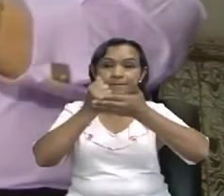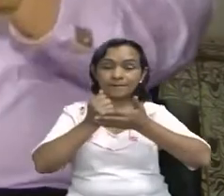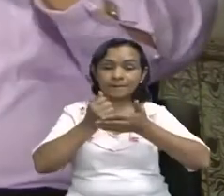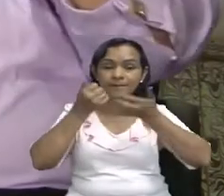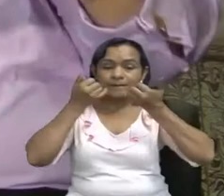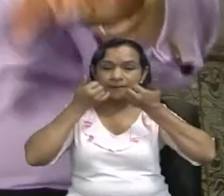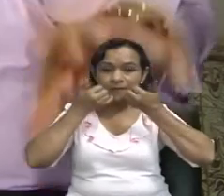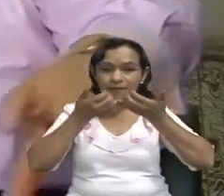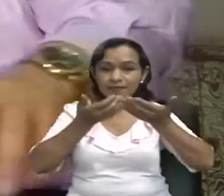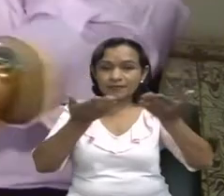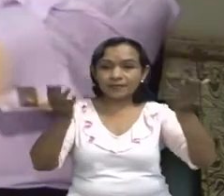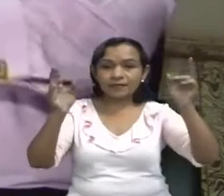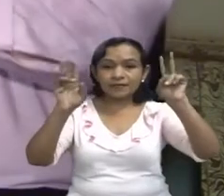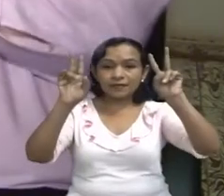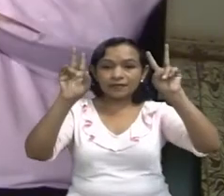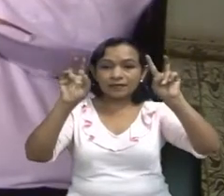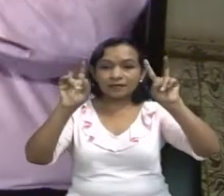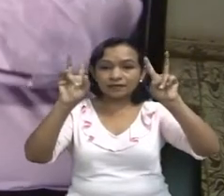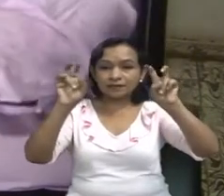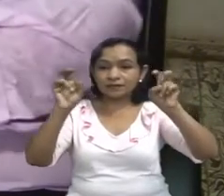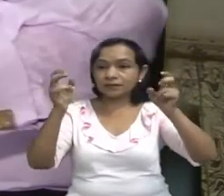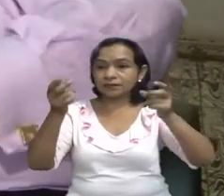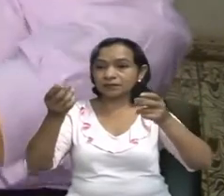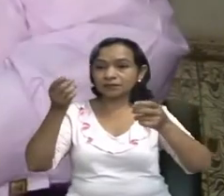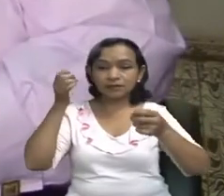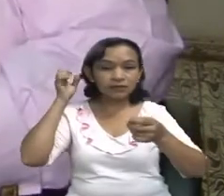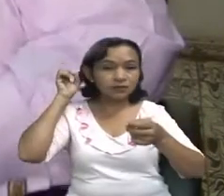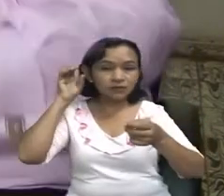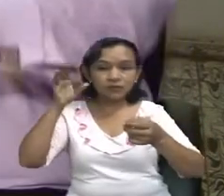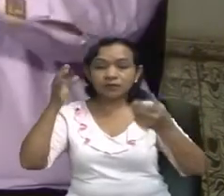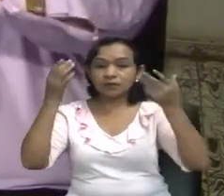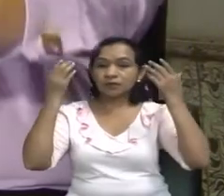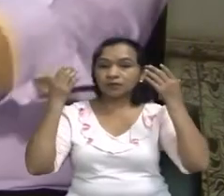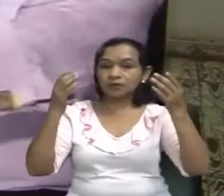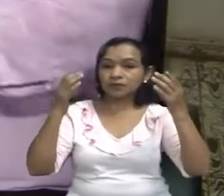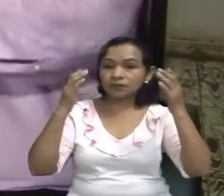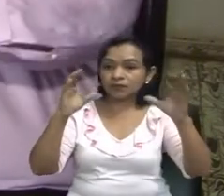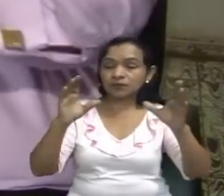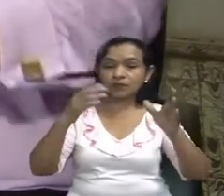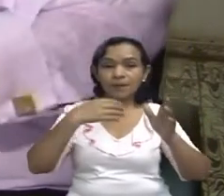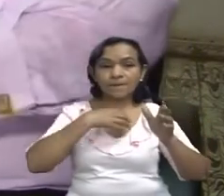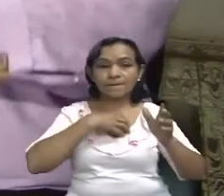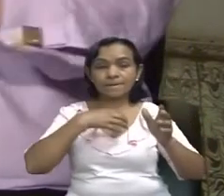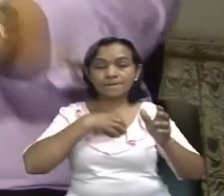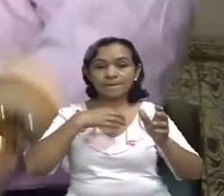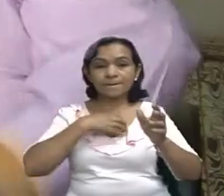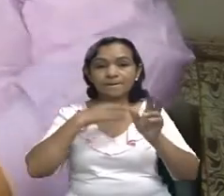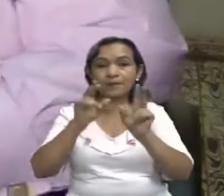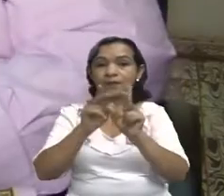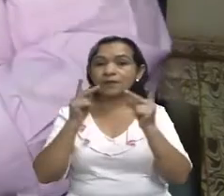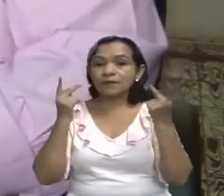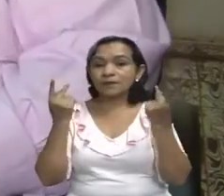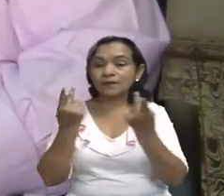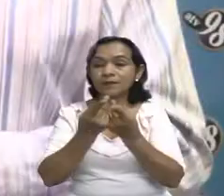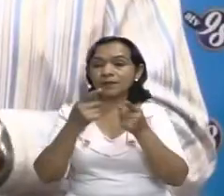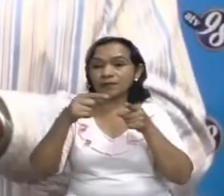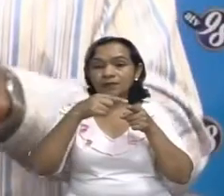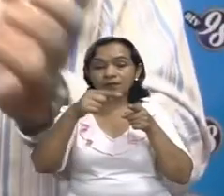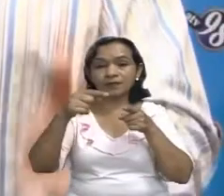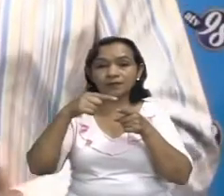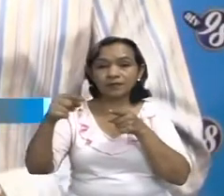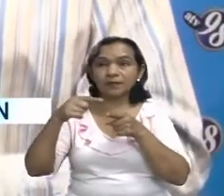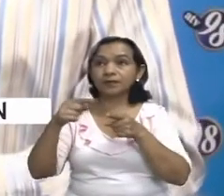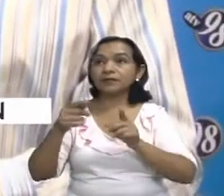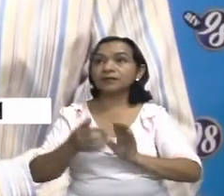difundir aspectos turísticos, aspectos culturales, aspectos propios de los pueblos y de los municipios.